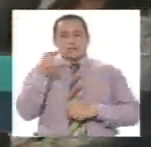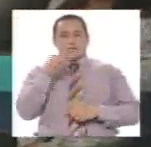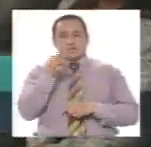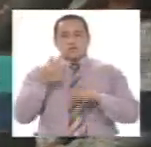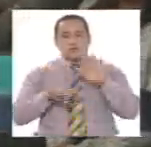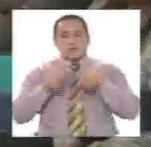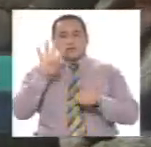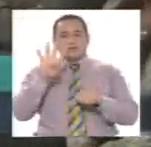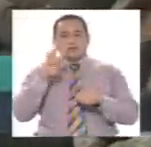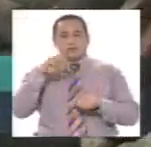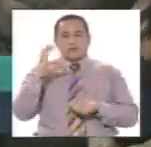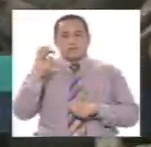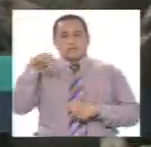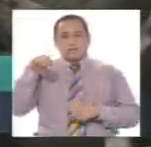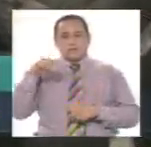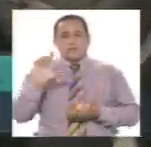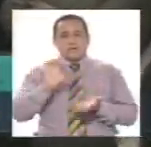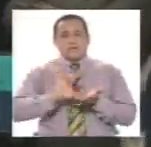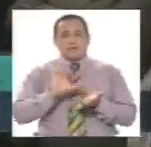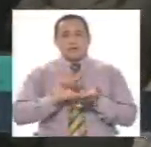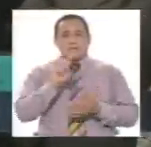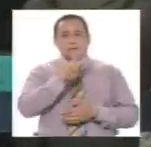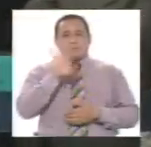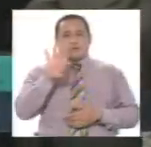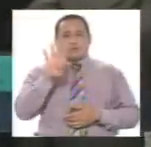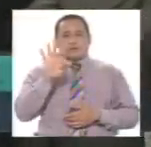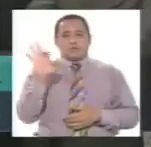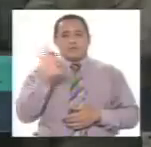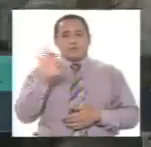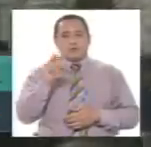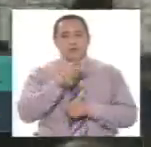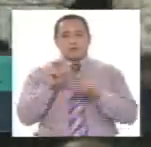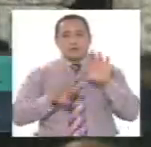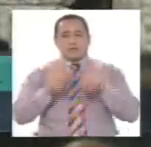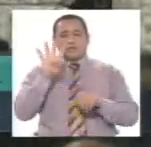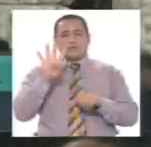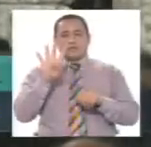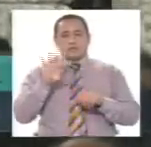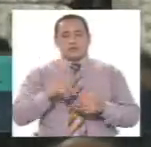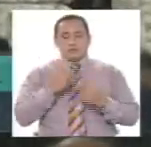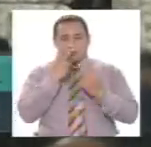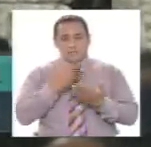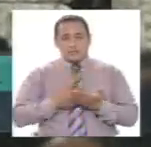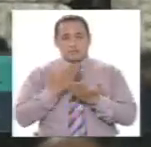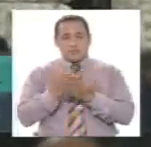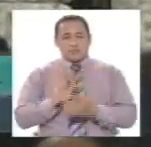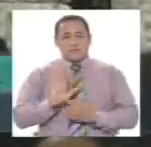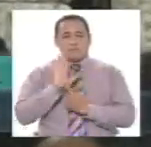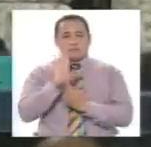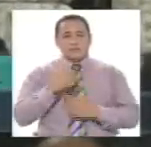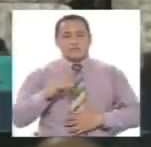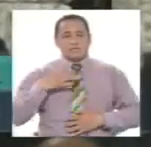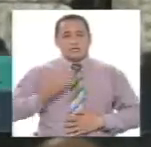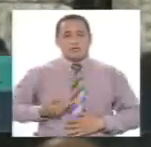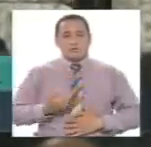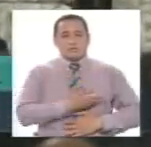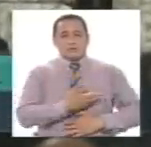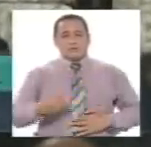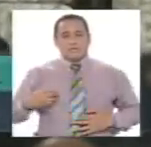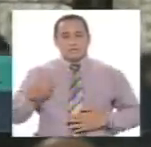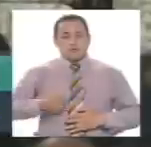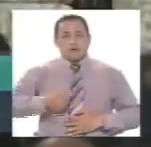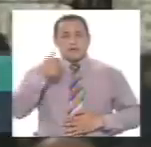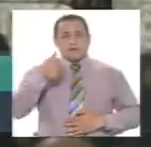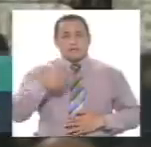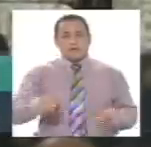083-2014, PCM, Lima, 24 de febrero de 2014. Vista la propuesta del señor Presidente del Consejo de